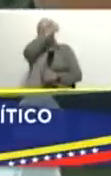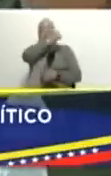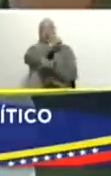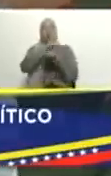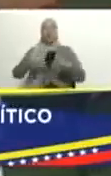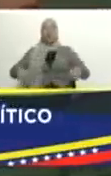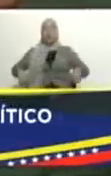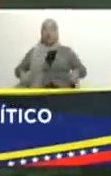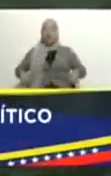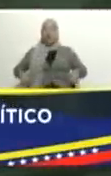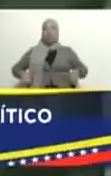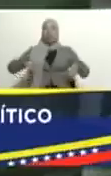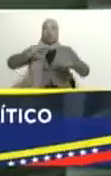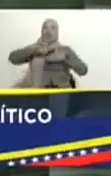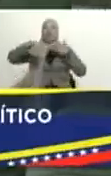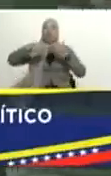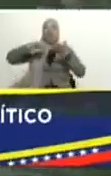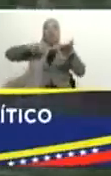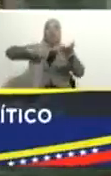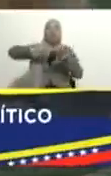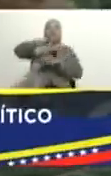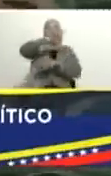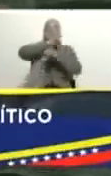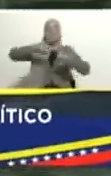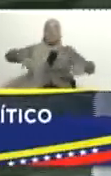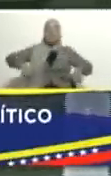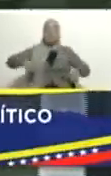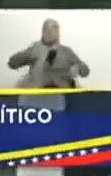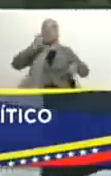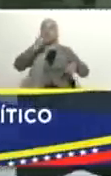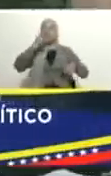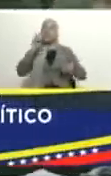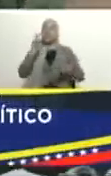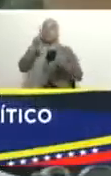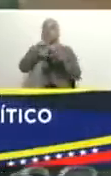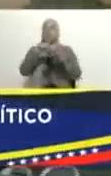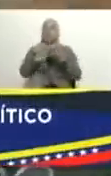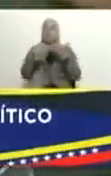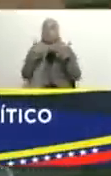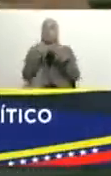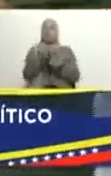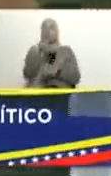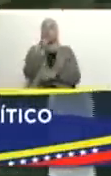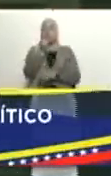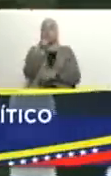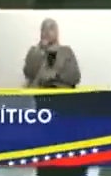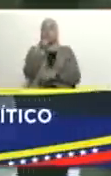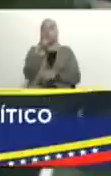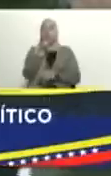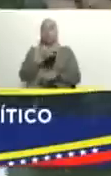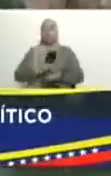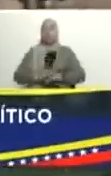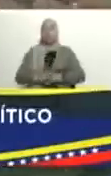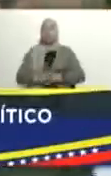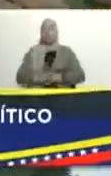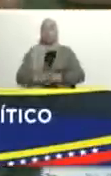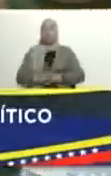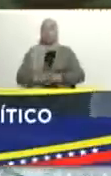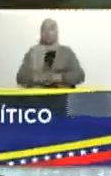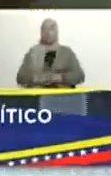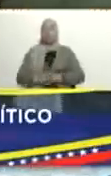la Fuerza Armada Nacional Bolivariana, presente y siempre consecuente,